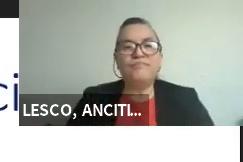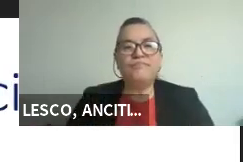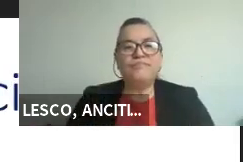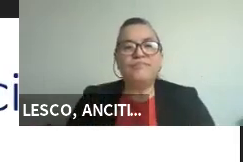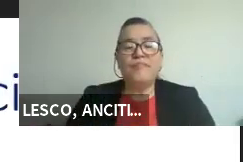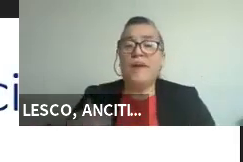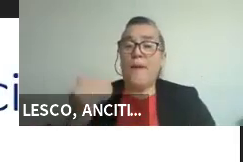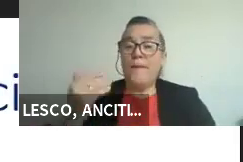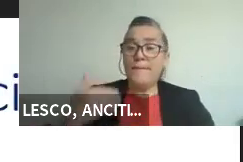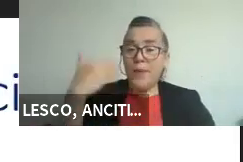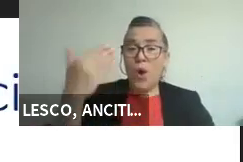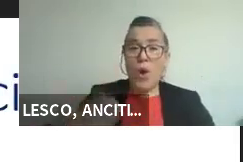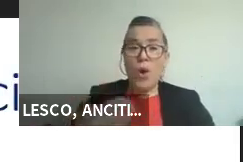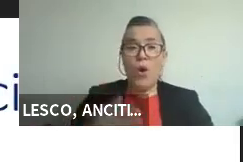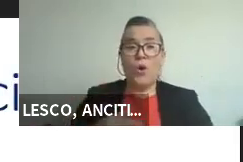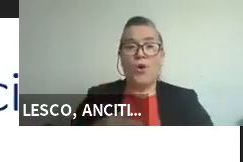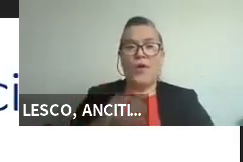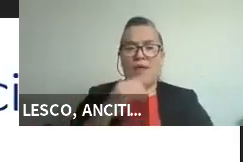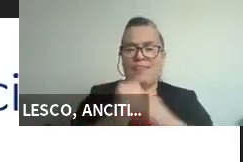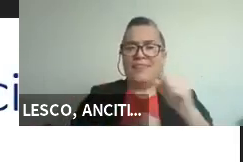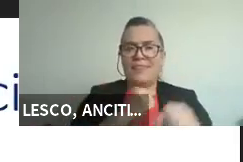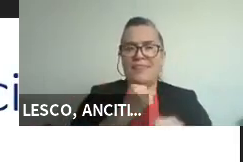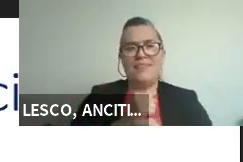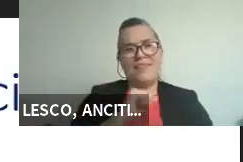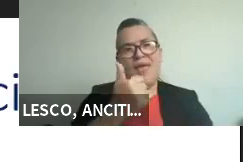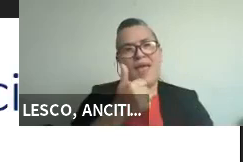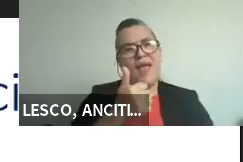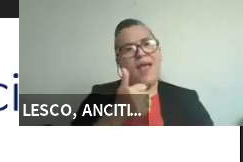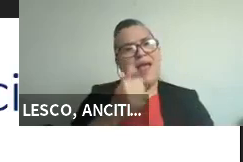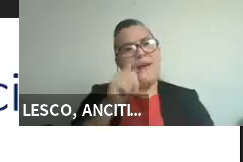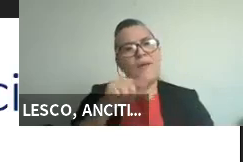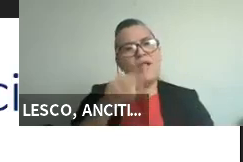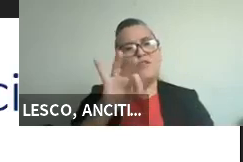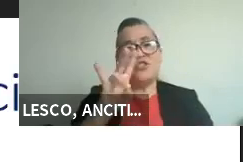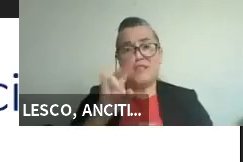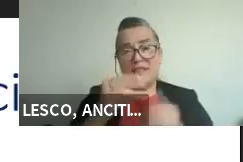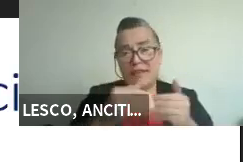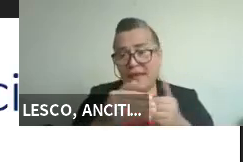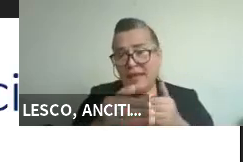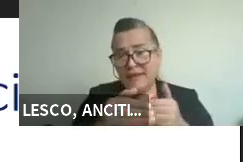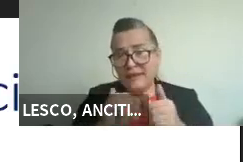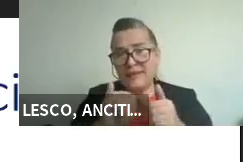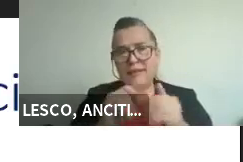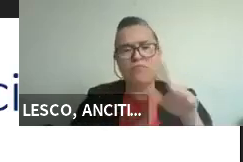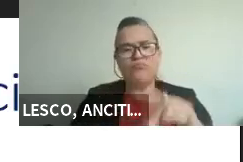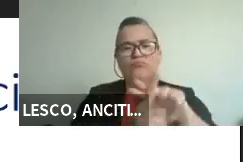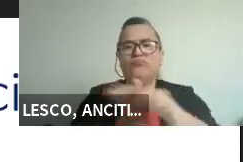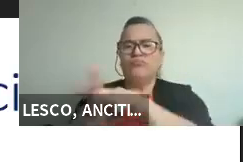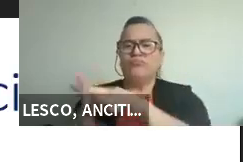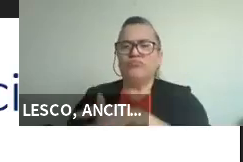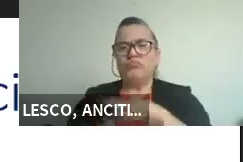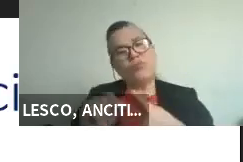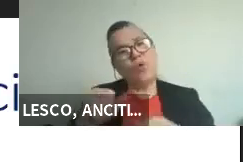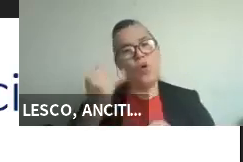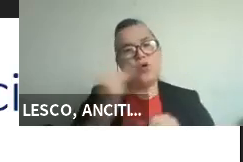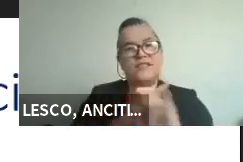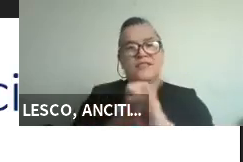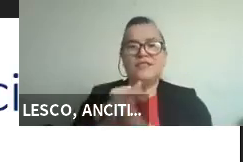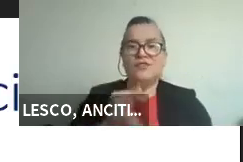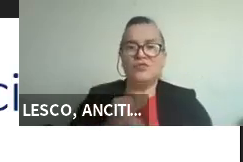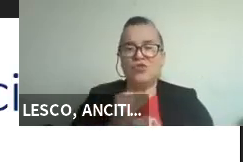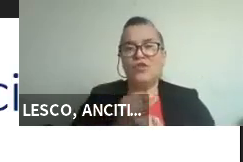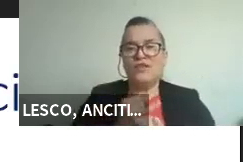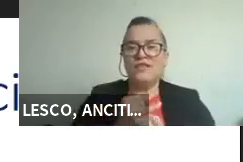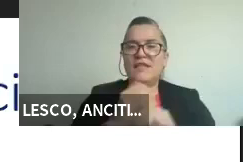posteriormente a partir de la década de 1970 en nuestro país aparecieron otras instituciones de educación superior públicas